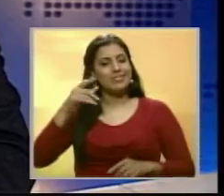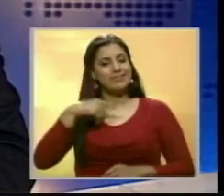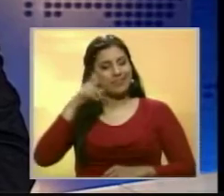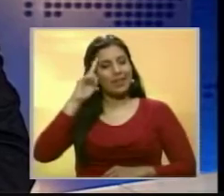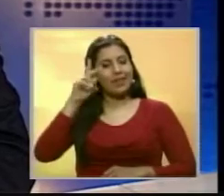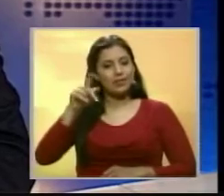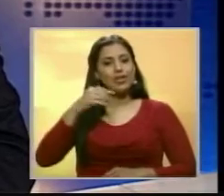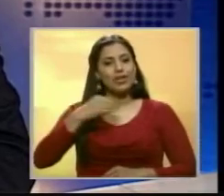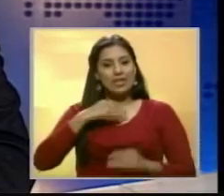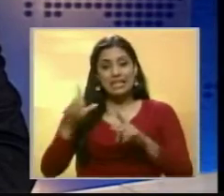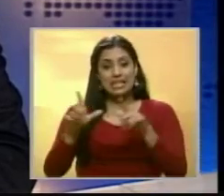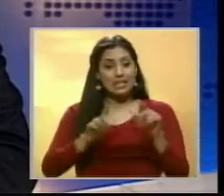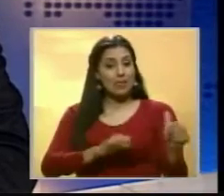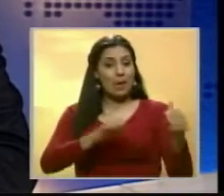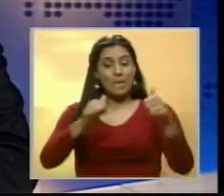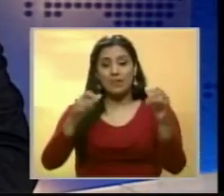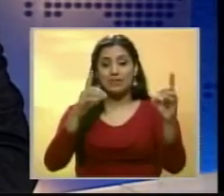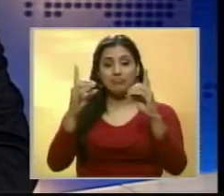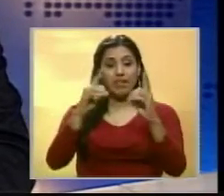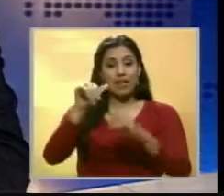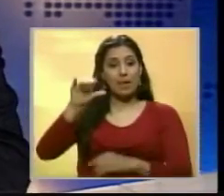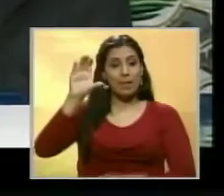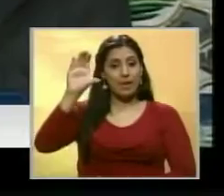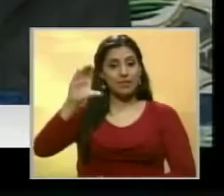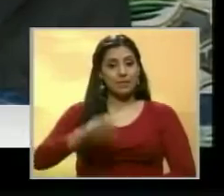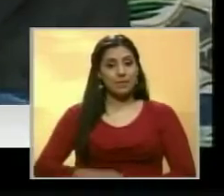modestia, asegurando que está listo para un diálogo en la nación.